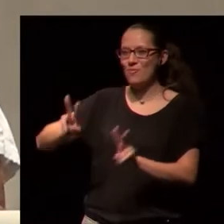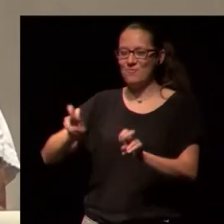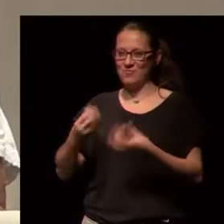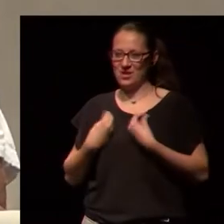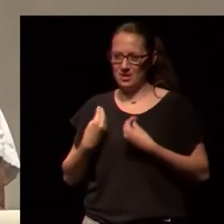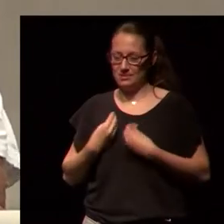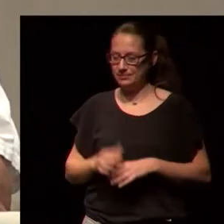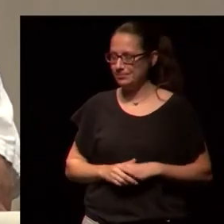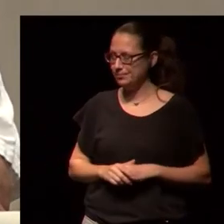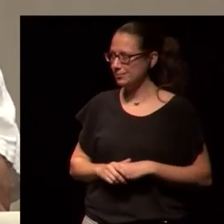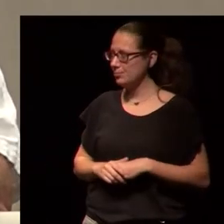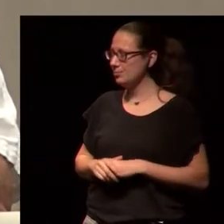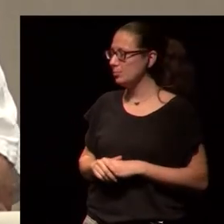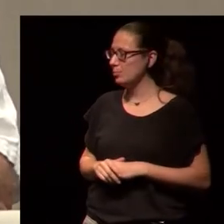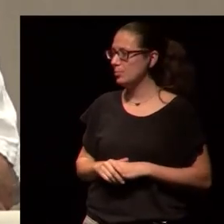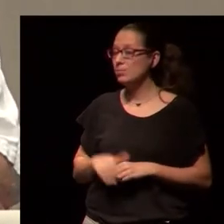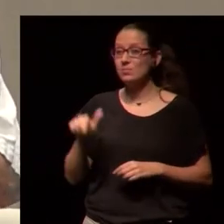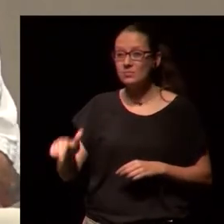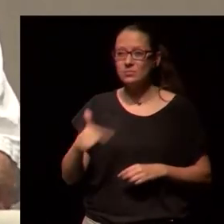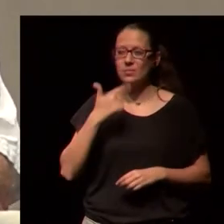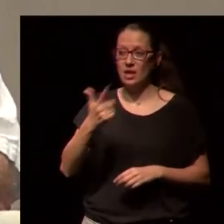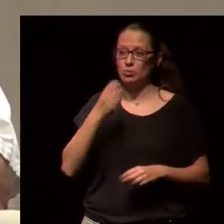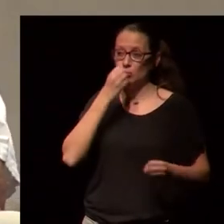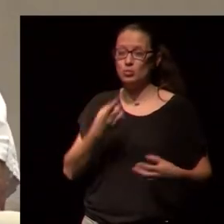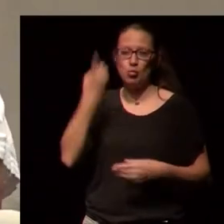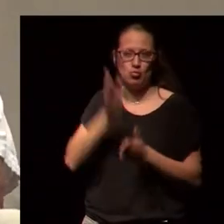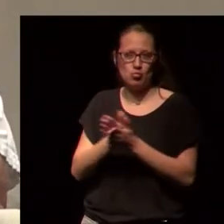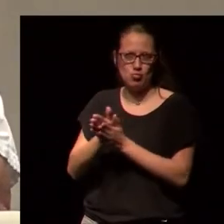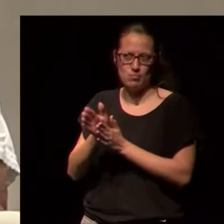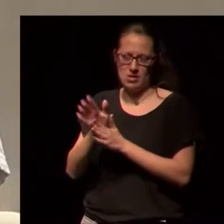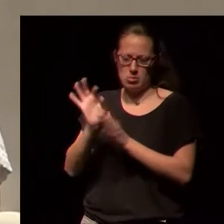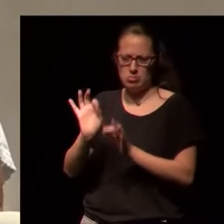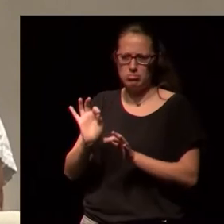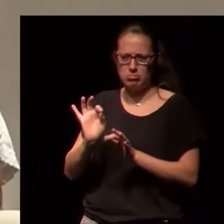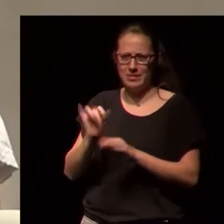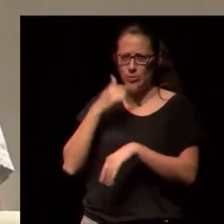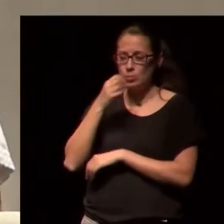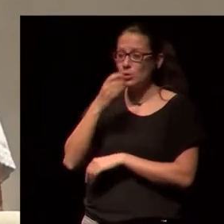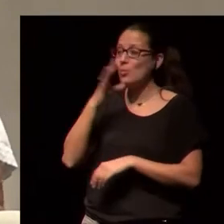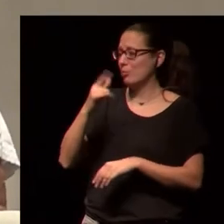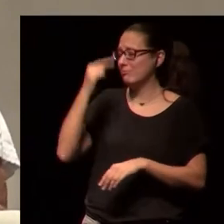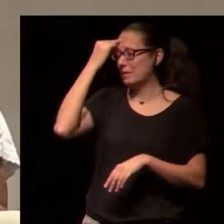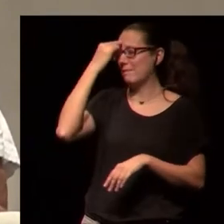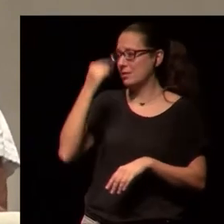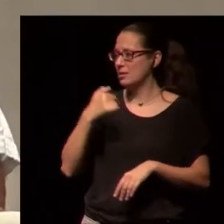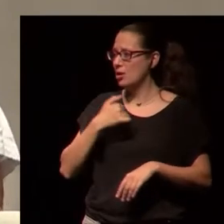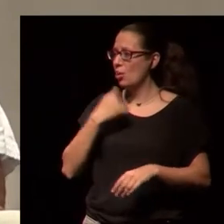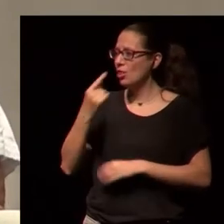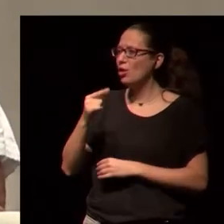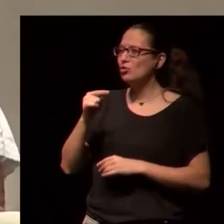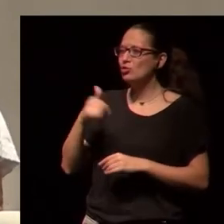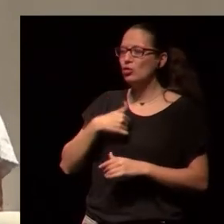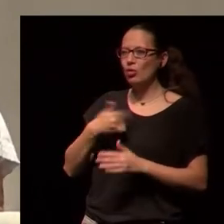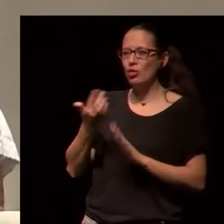Esto lo dijo bien uno de mis colegas, porque, por cierto, estoy citando de